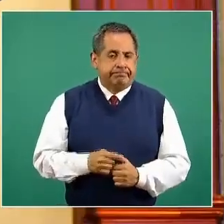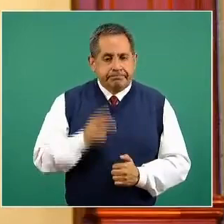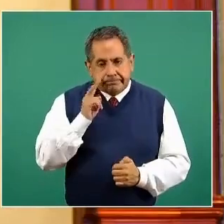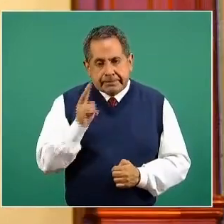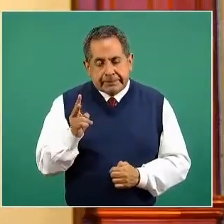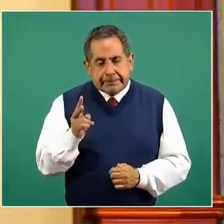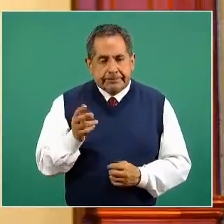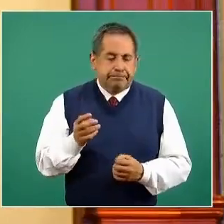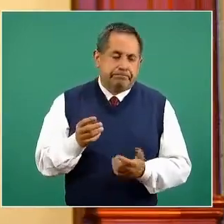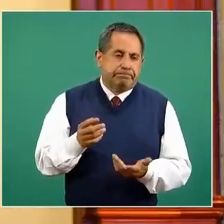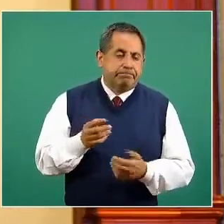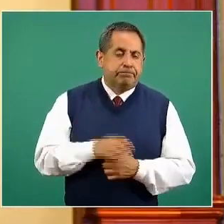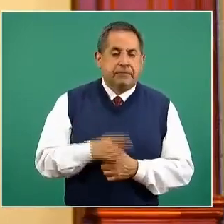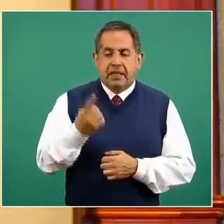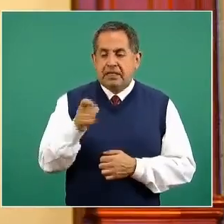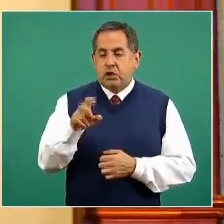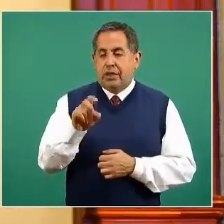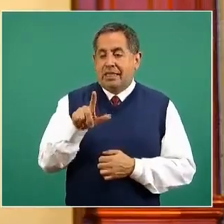resultado.